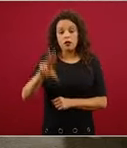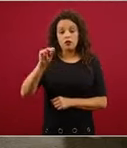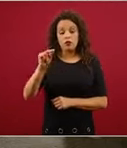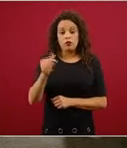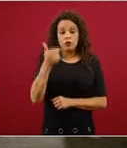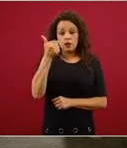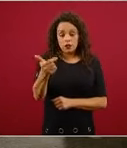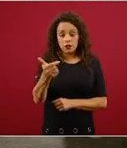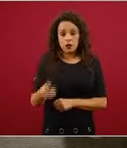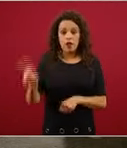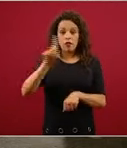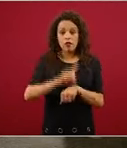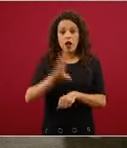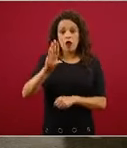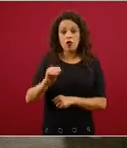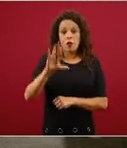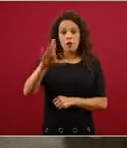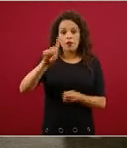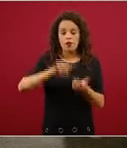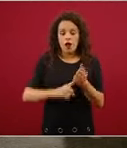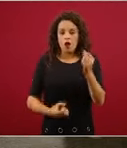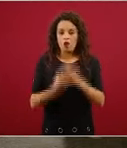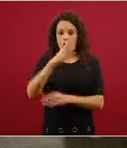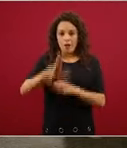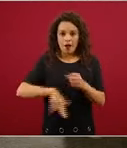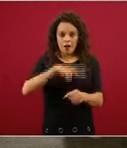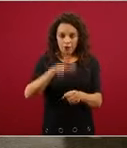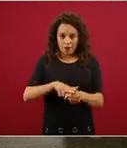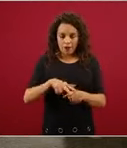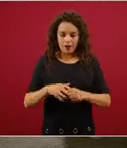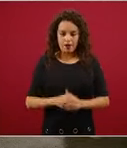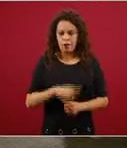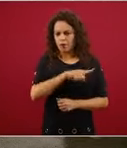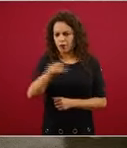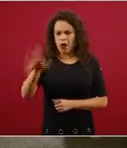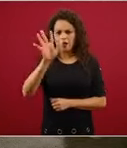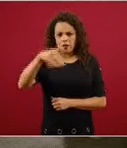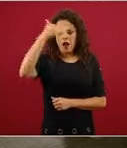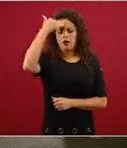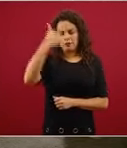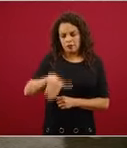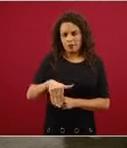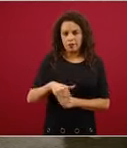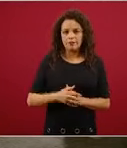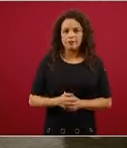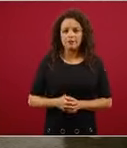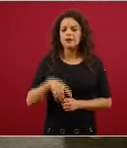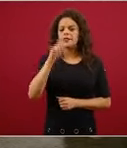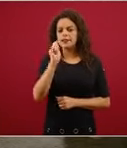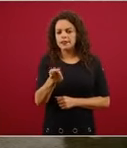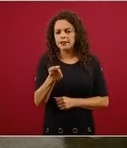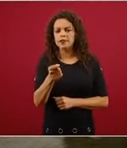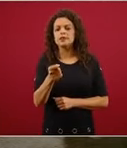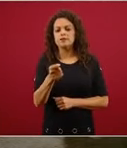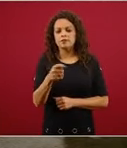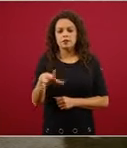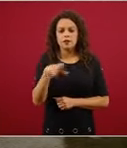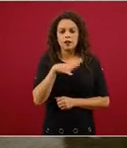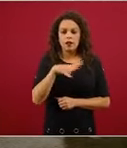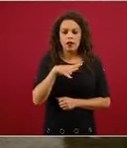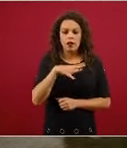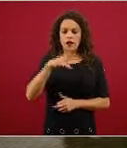187 en el día 95 de la nueva normalidad, que como ustedes saben está caracterizada por las